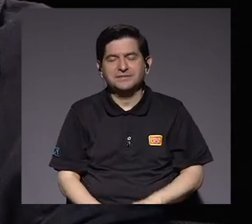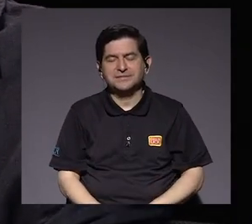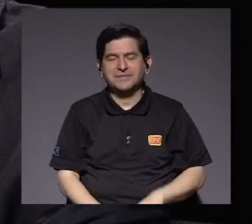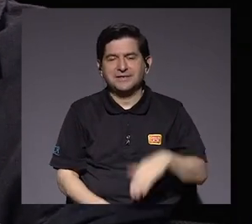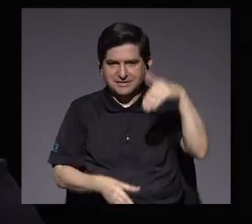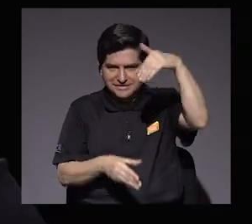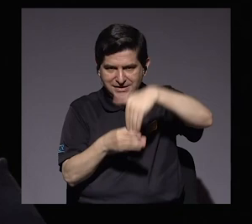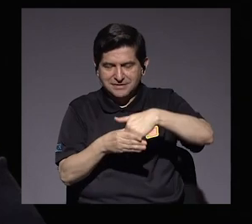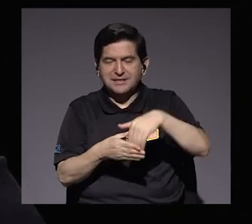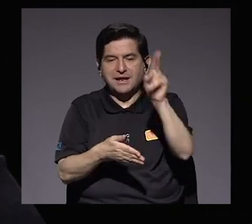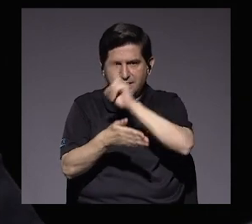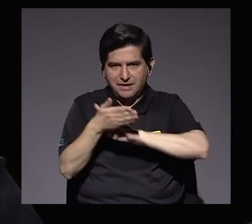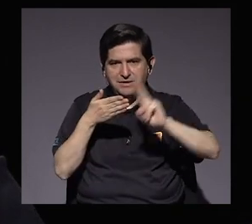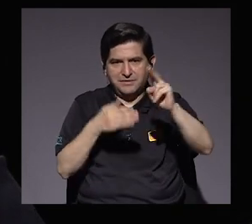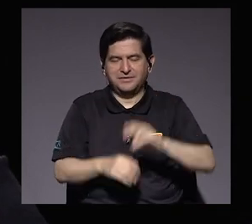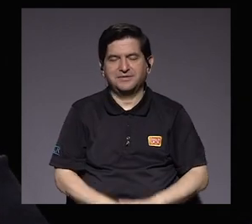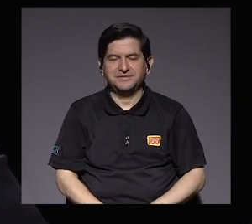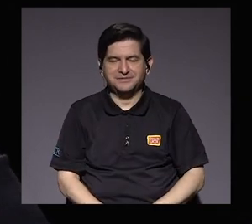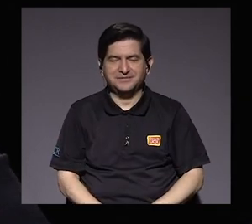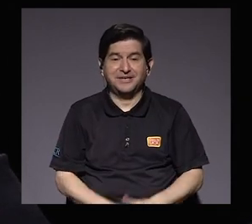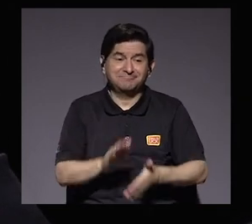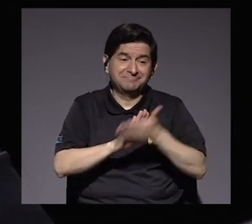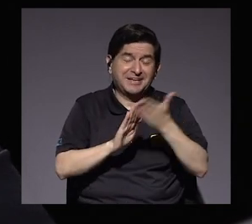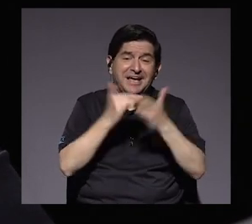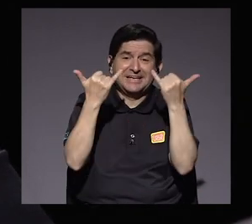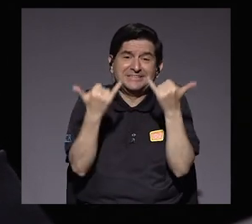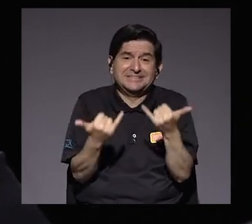actores. Ya tenemos que irnos. La universidad,